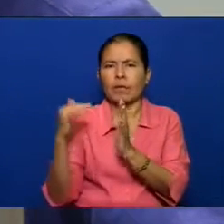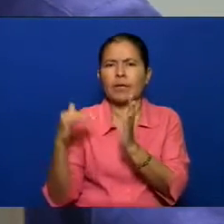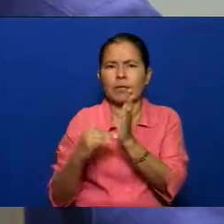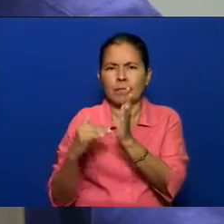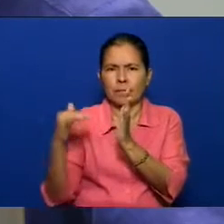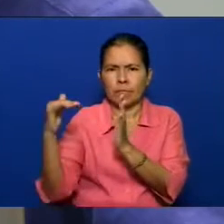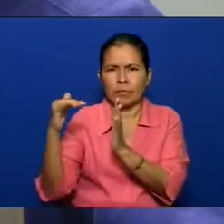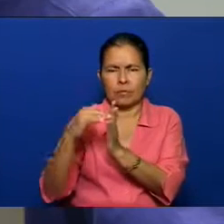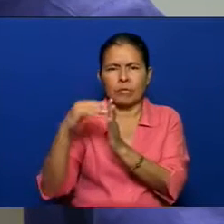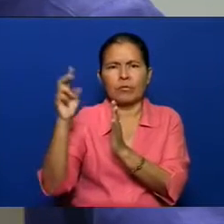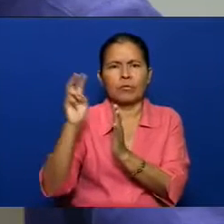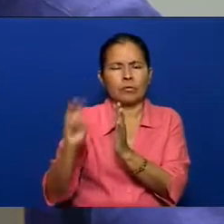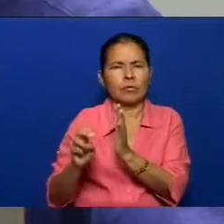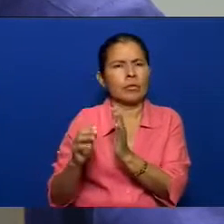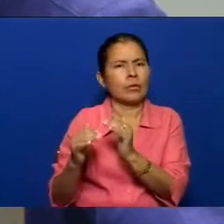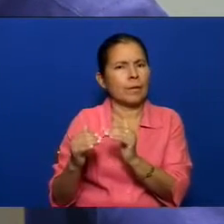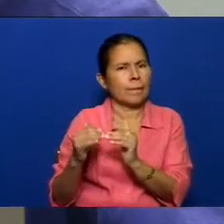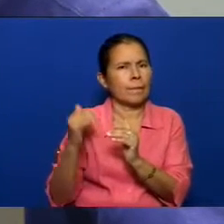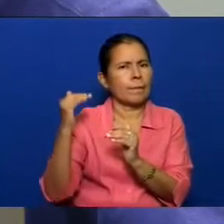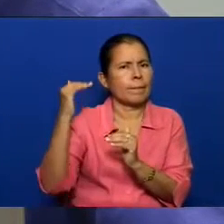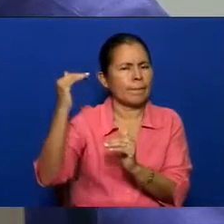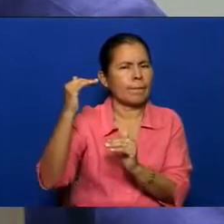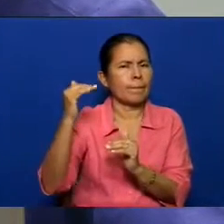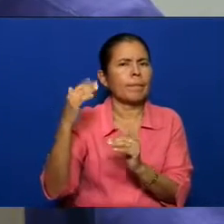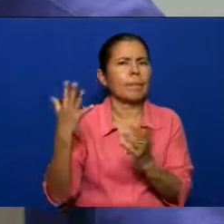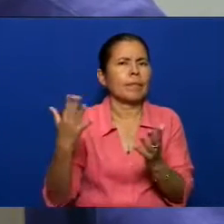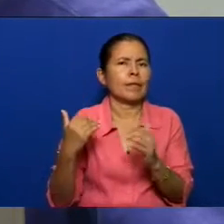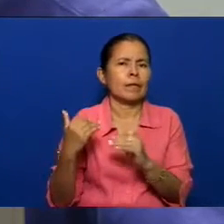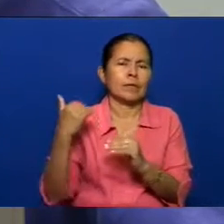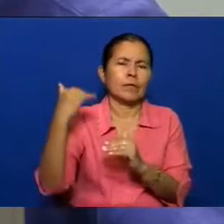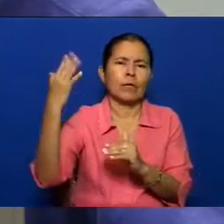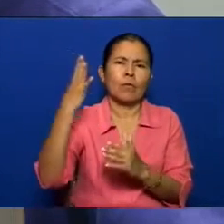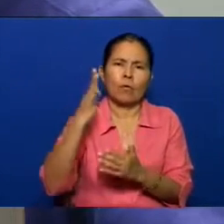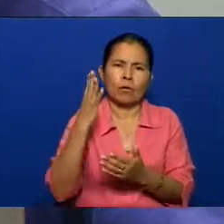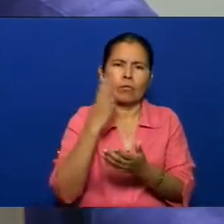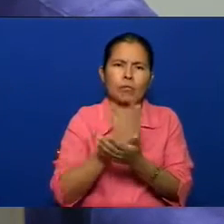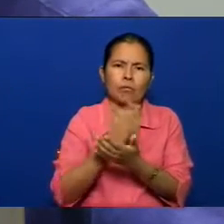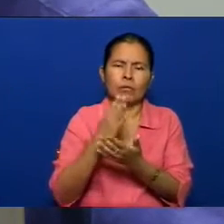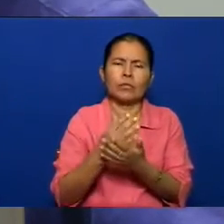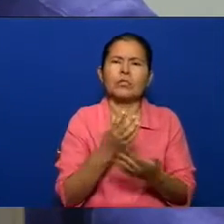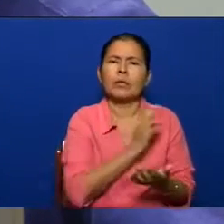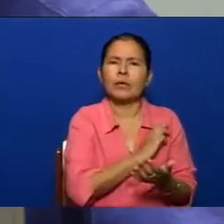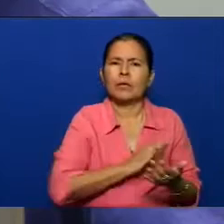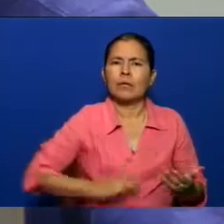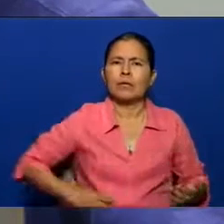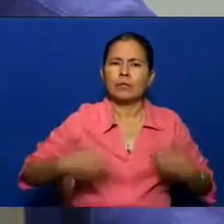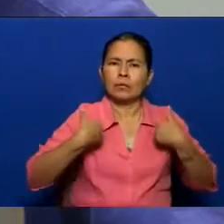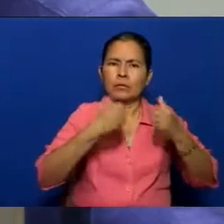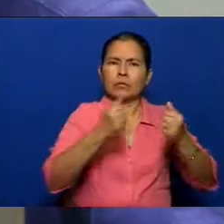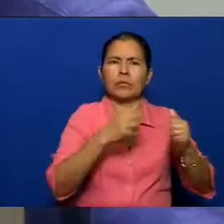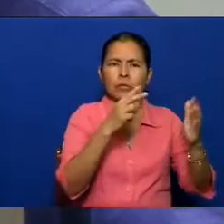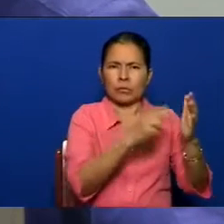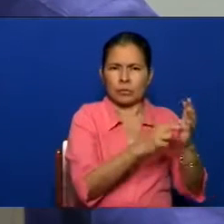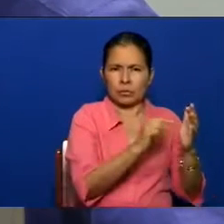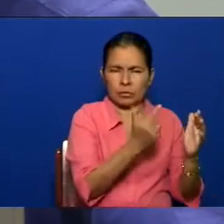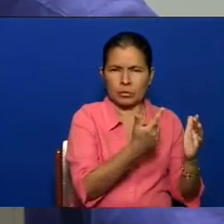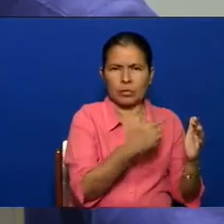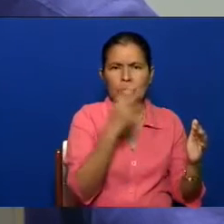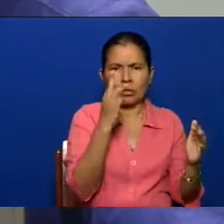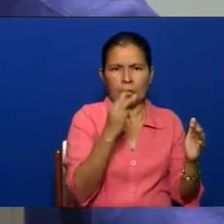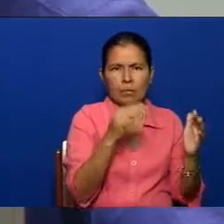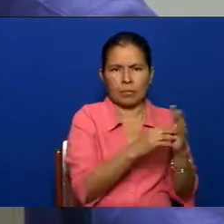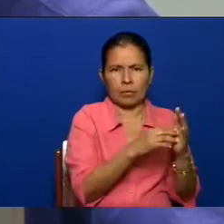de córdobas, más que cuadruplicado. El Ministerio de Salud en el año 2007 recibió